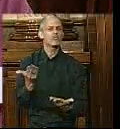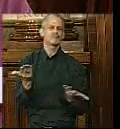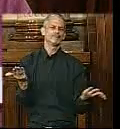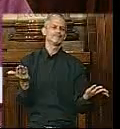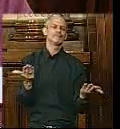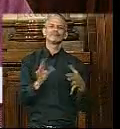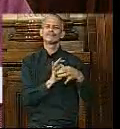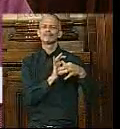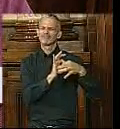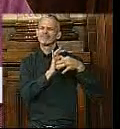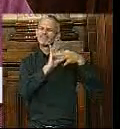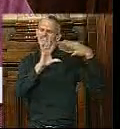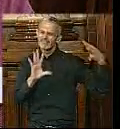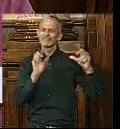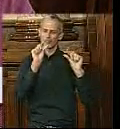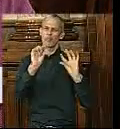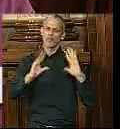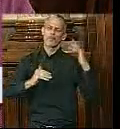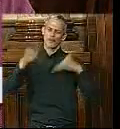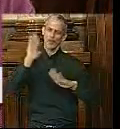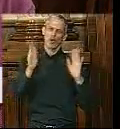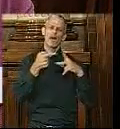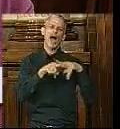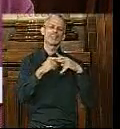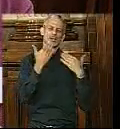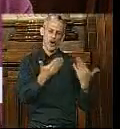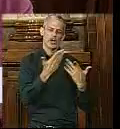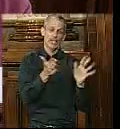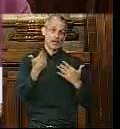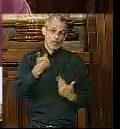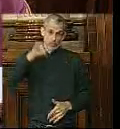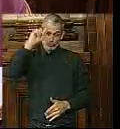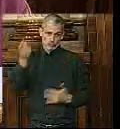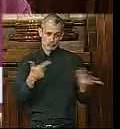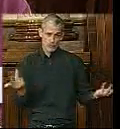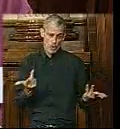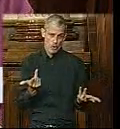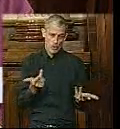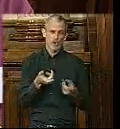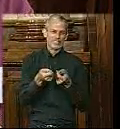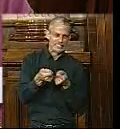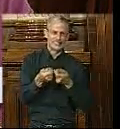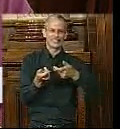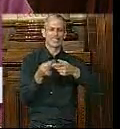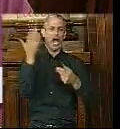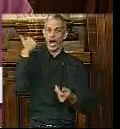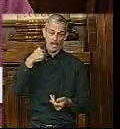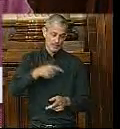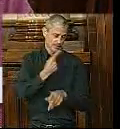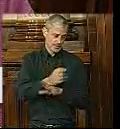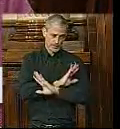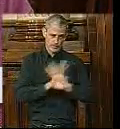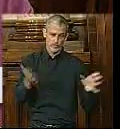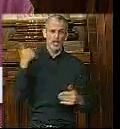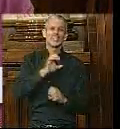la dependencia es un poco menor, porque se pueden manejar medianamente solos. Antes era